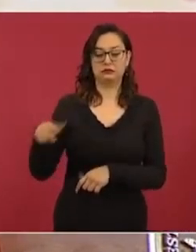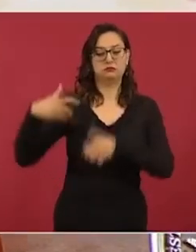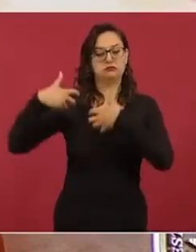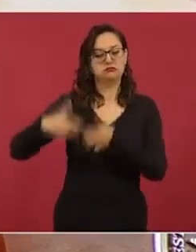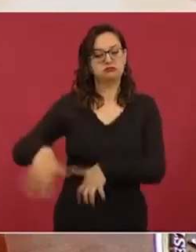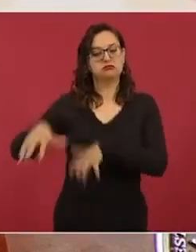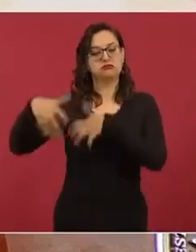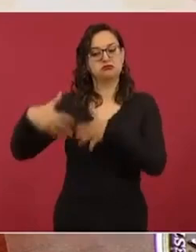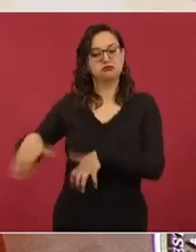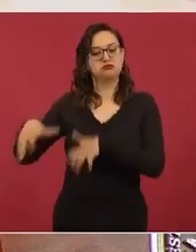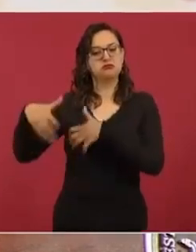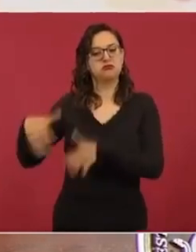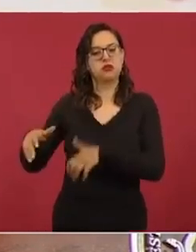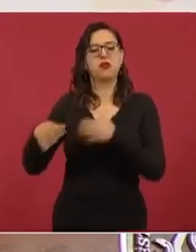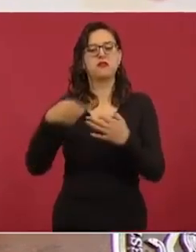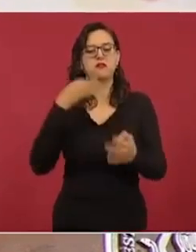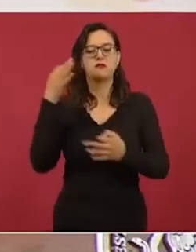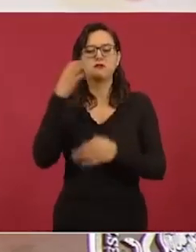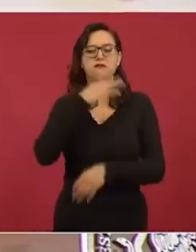unos niños